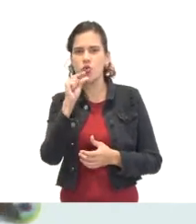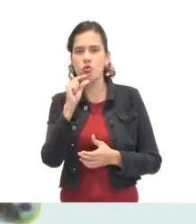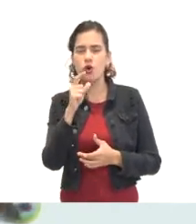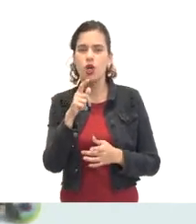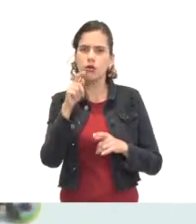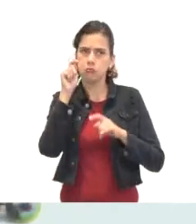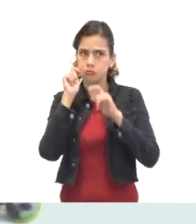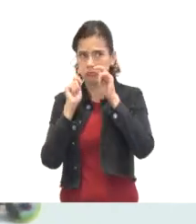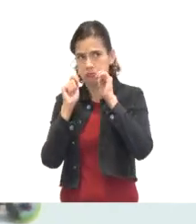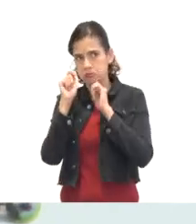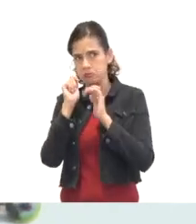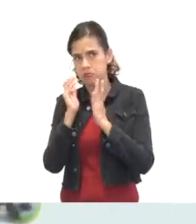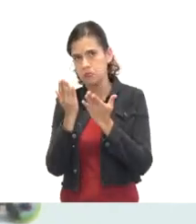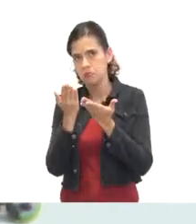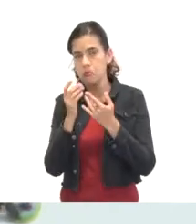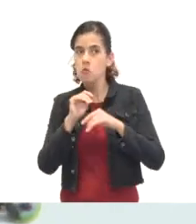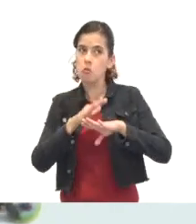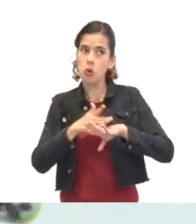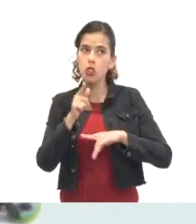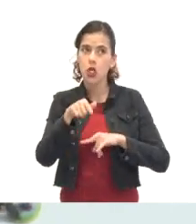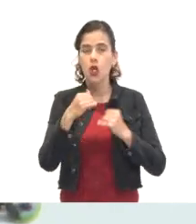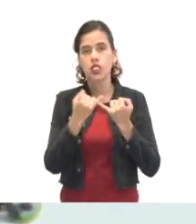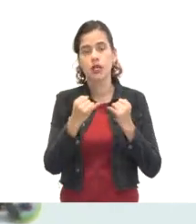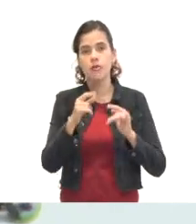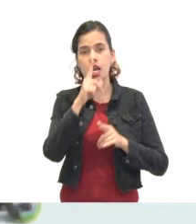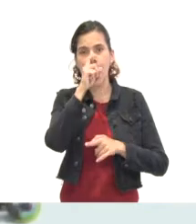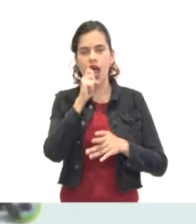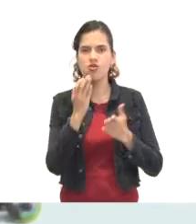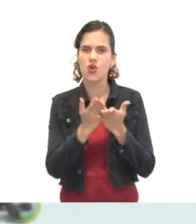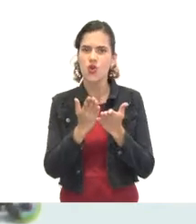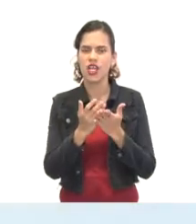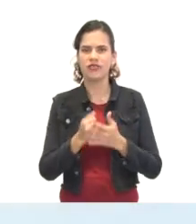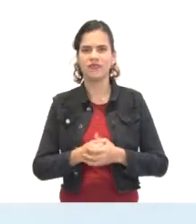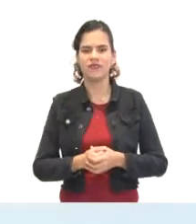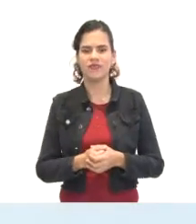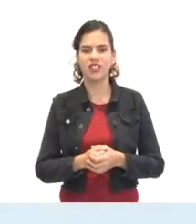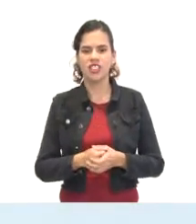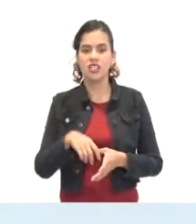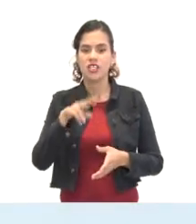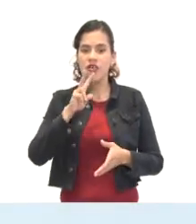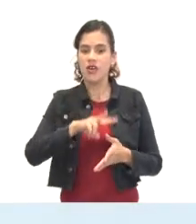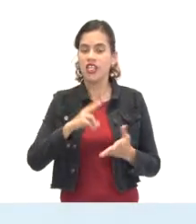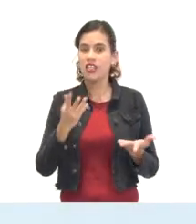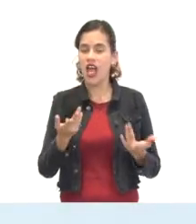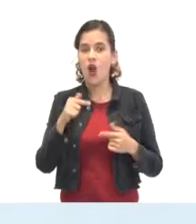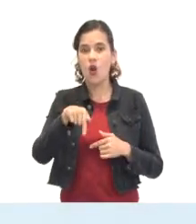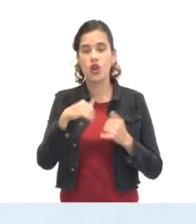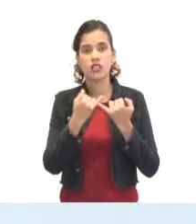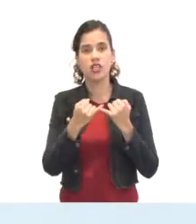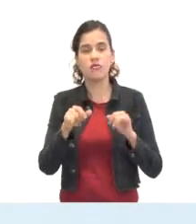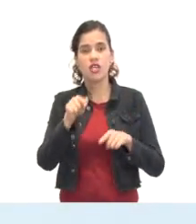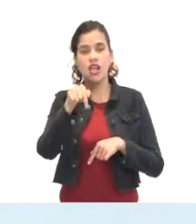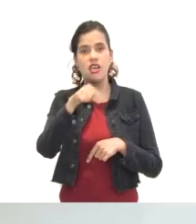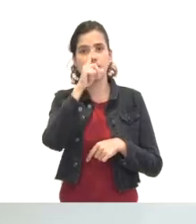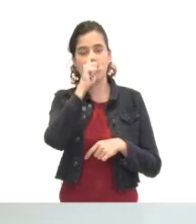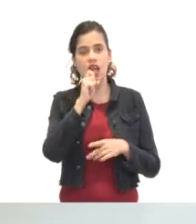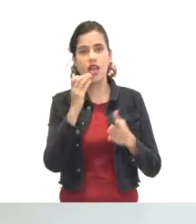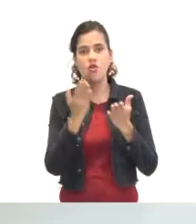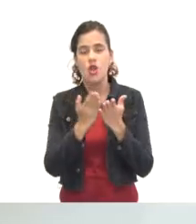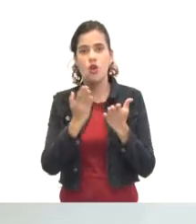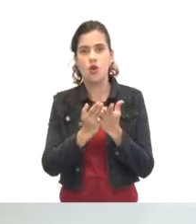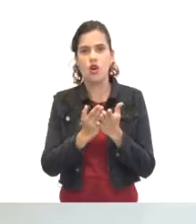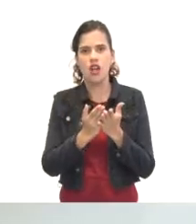nostalgia porque hoy culmina el año escolar. Verdaderamente, Valeria, hoy culmina este año